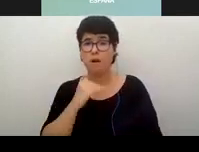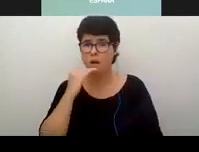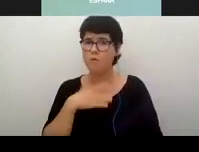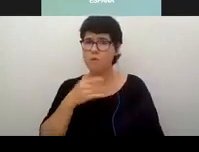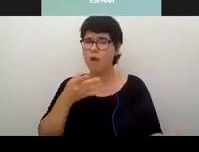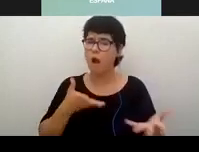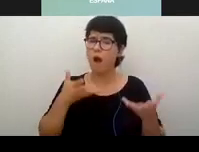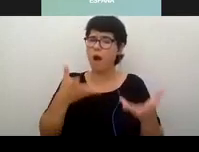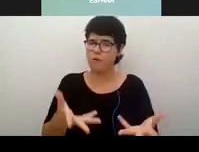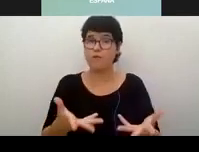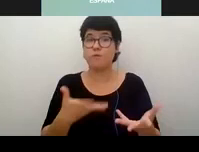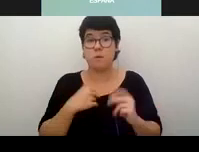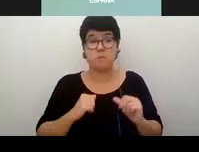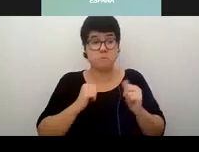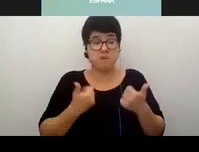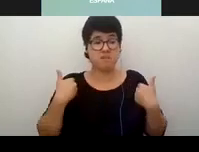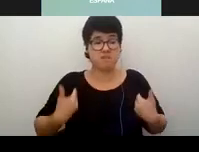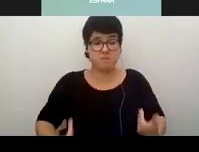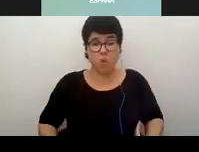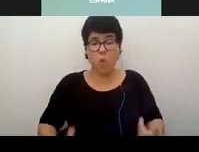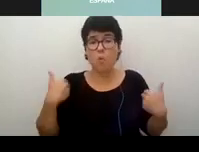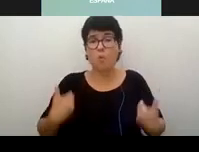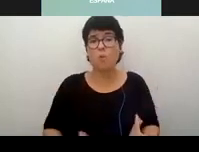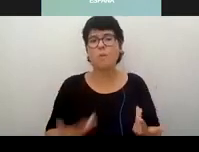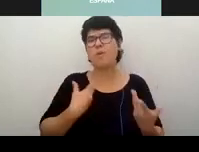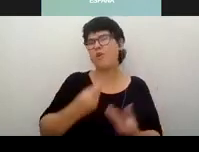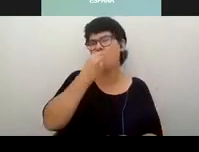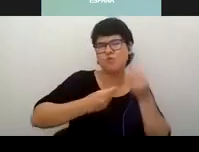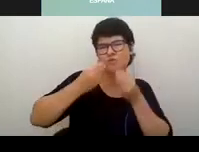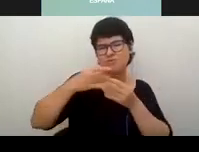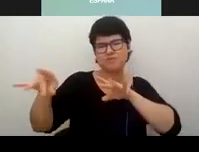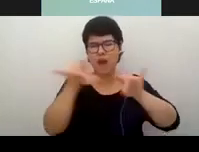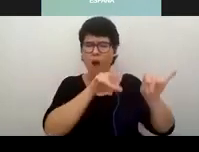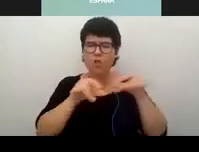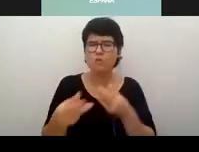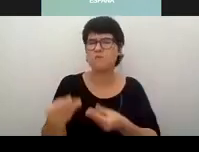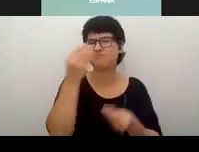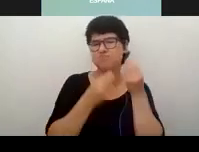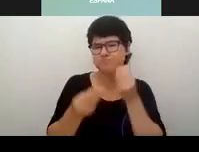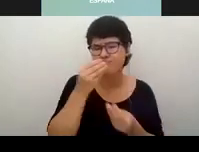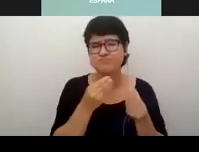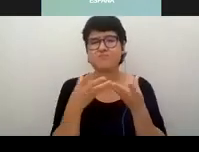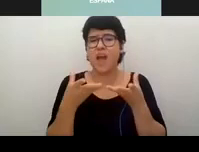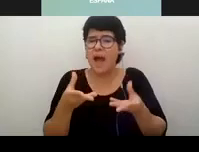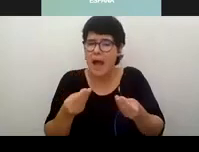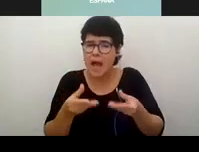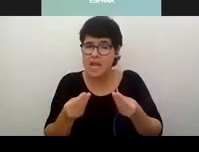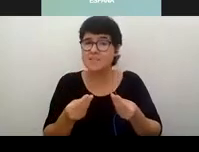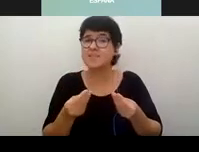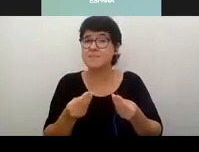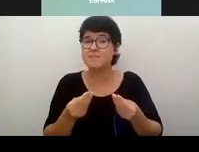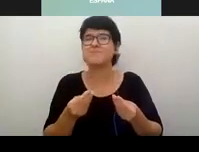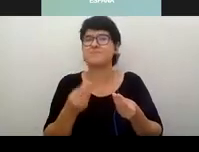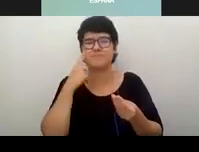metabólicos, inicialmente de consumo de grasas, de azúcar y demás, pero cada vez más los estamos viendo relacionados